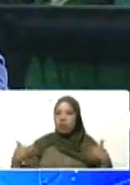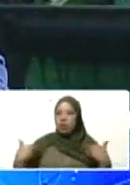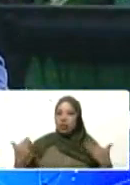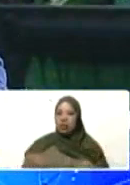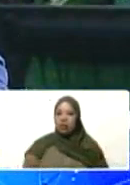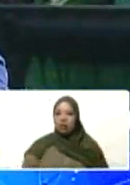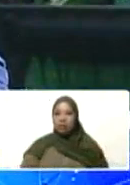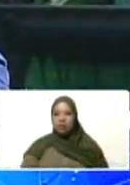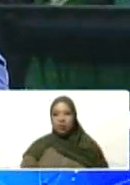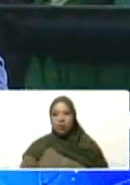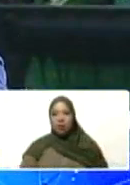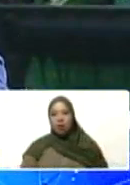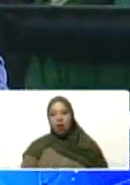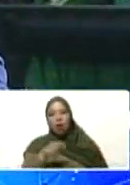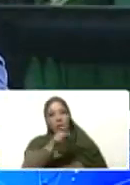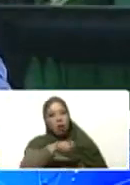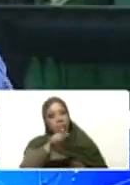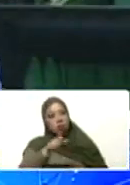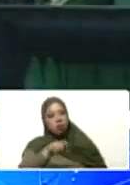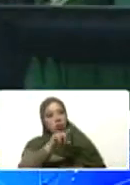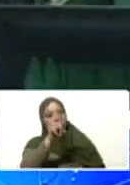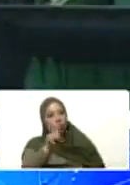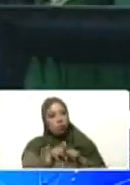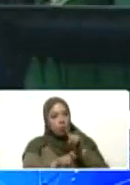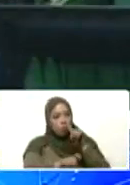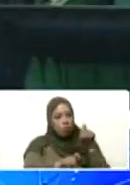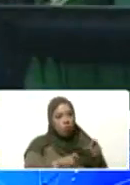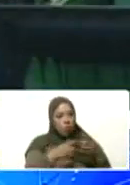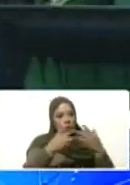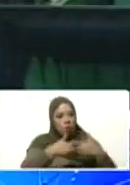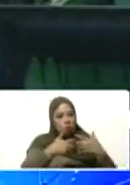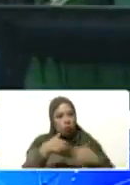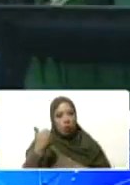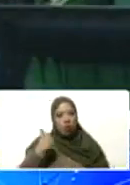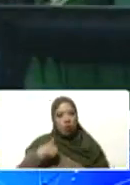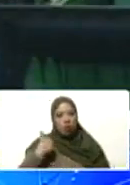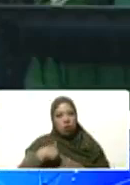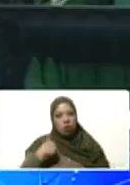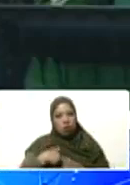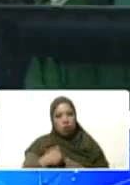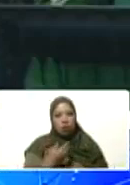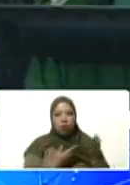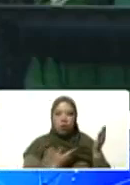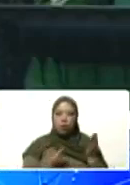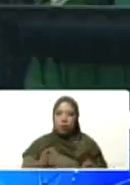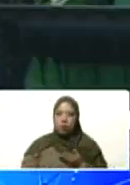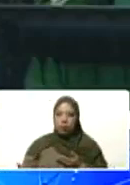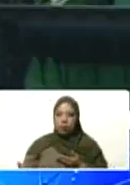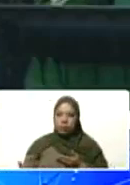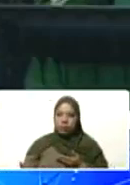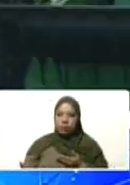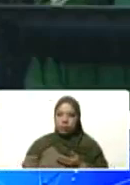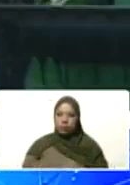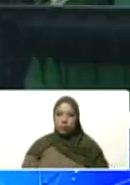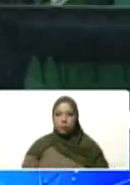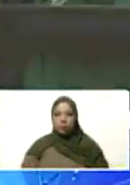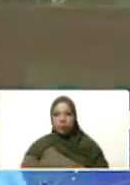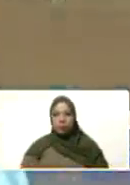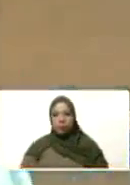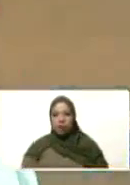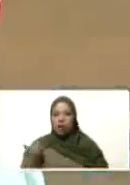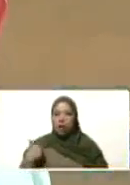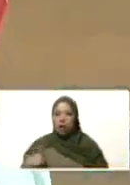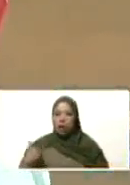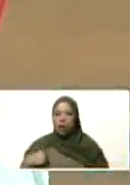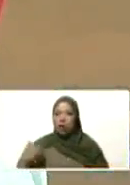Porque alguien me pudiera preguntar, aquí hay un grupo de empresarios argentinos, les doy la bienvenida a nuestra querida Argentina